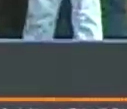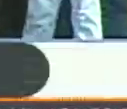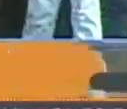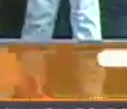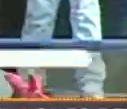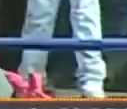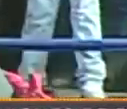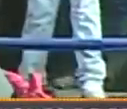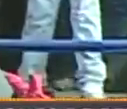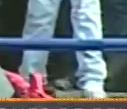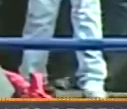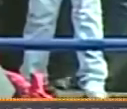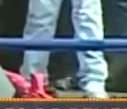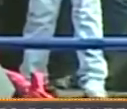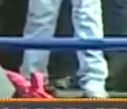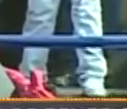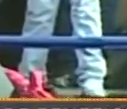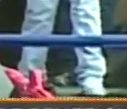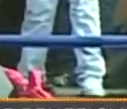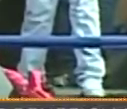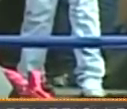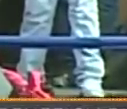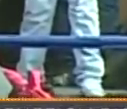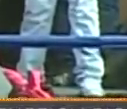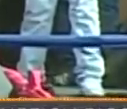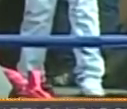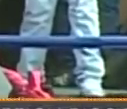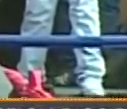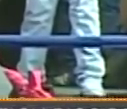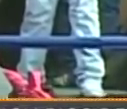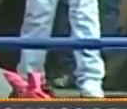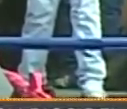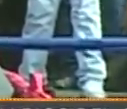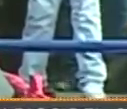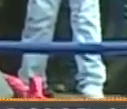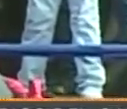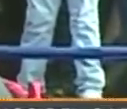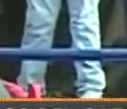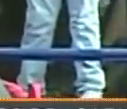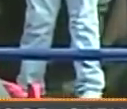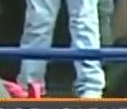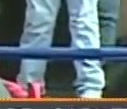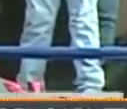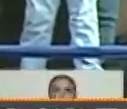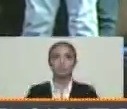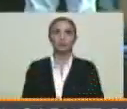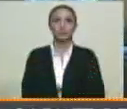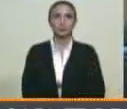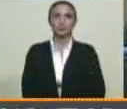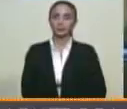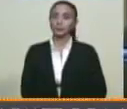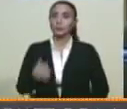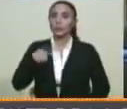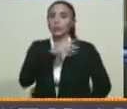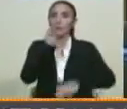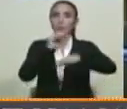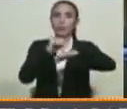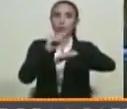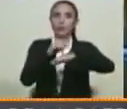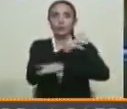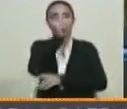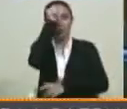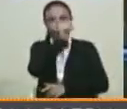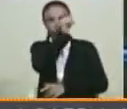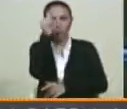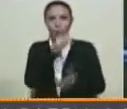el domingo 20 de mayo se decide el futuro de los próximos 30